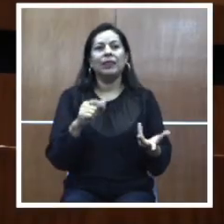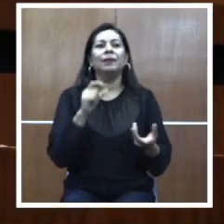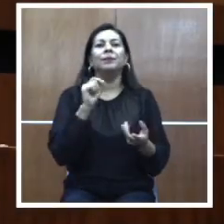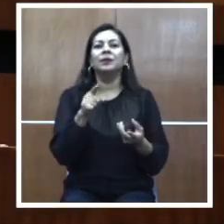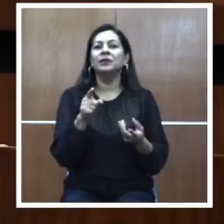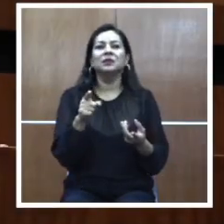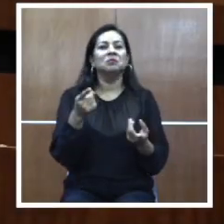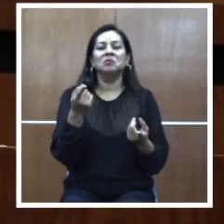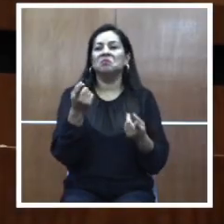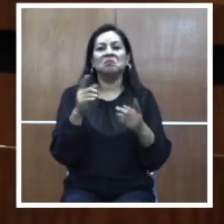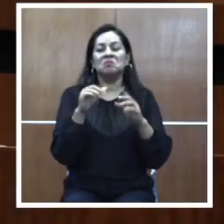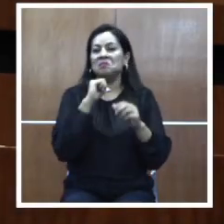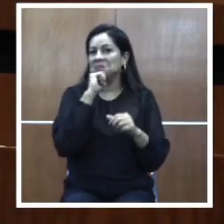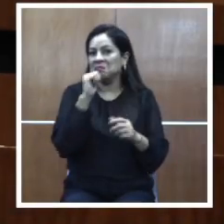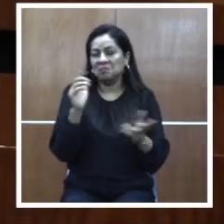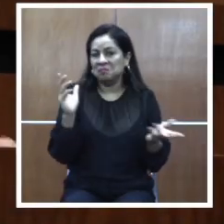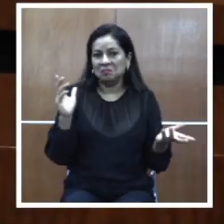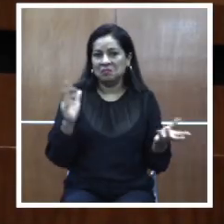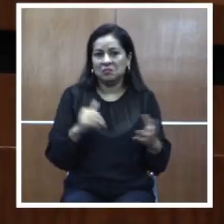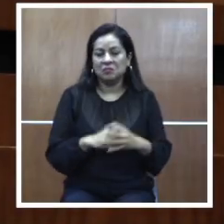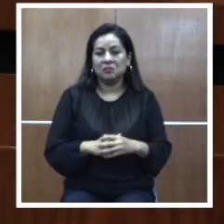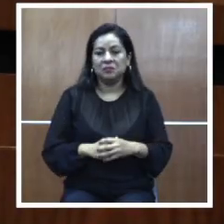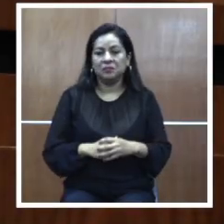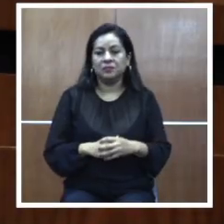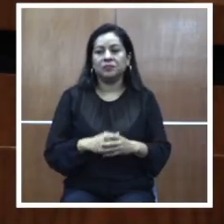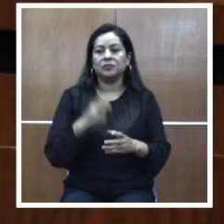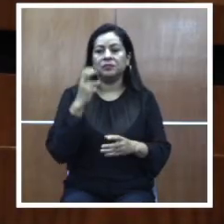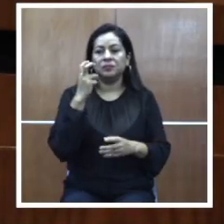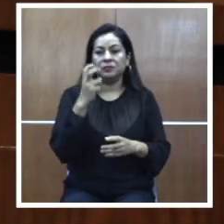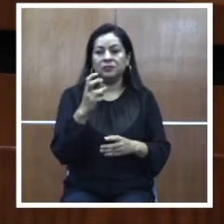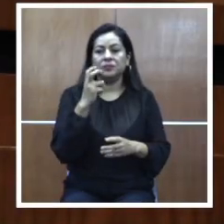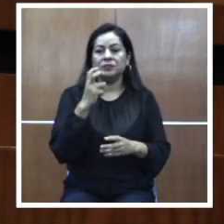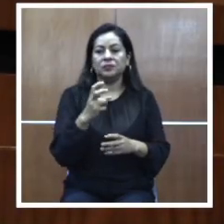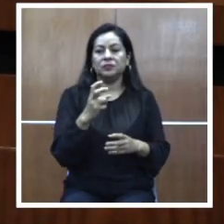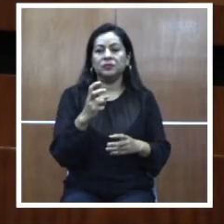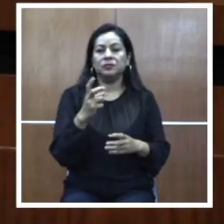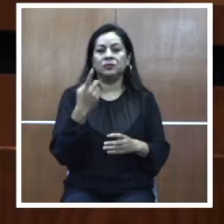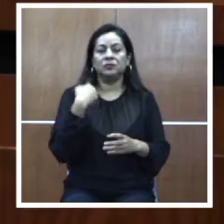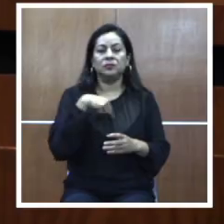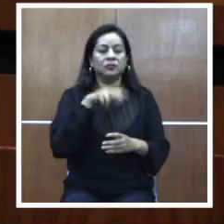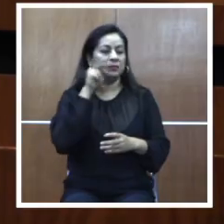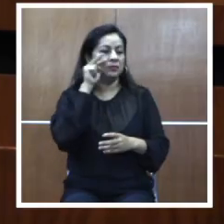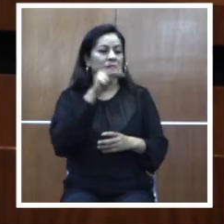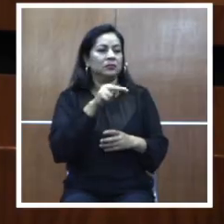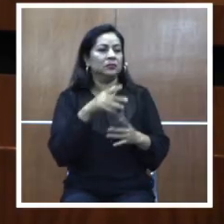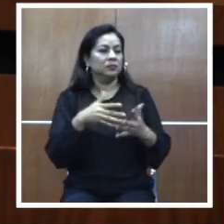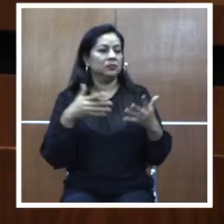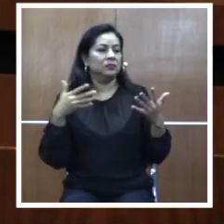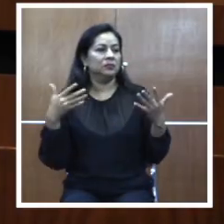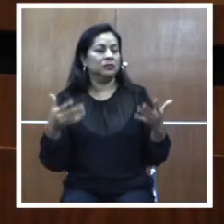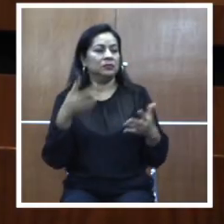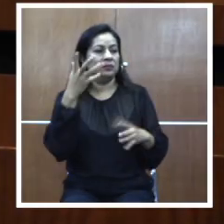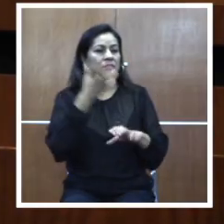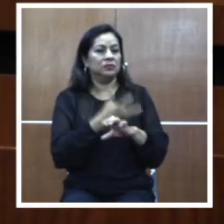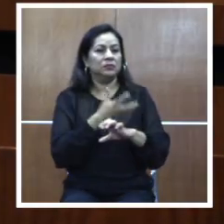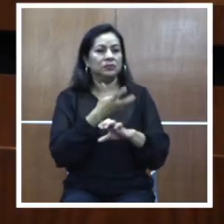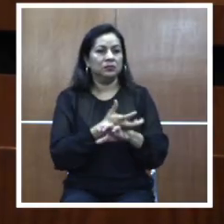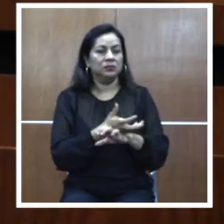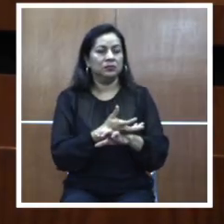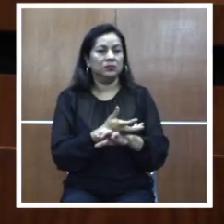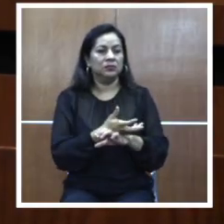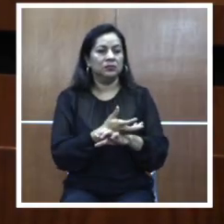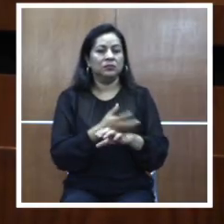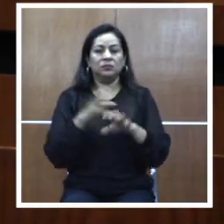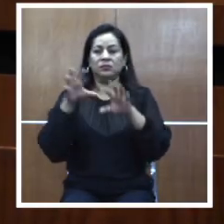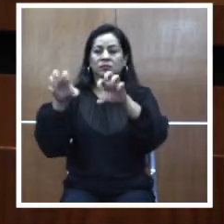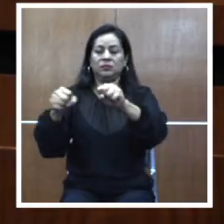bajo ninguna circunstancia. Por eso, lo que estamos observando en tiempo real en los Estados Unidos, la